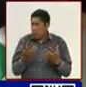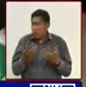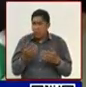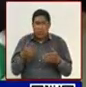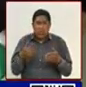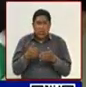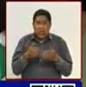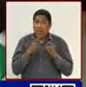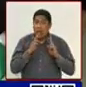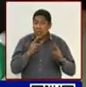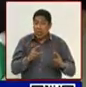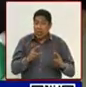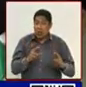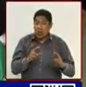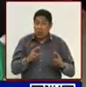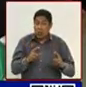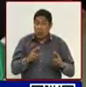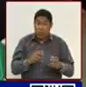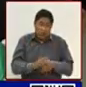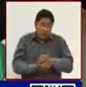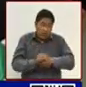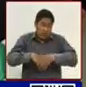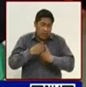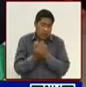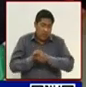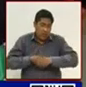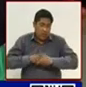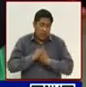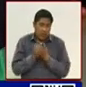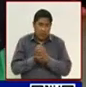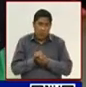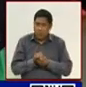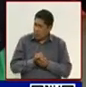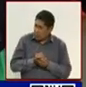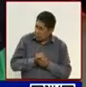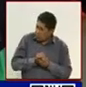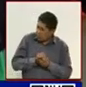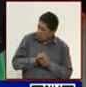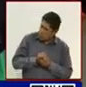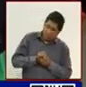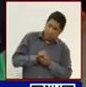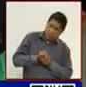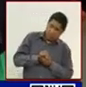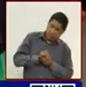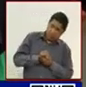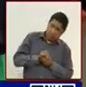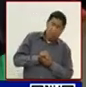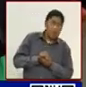las orillas del río lavándose sus manos, ¿no? Entonces, de esta manera es que